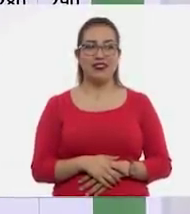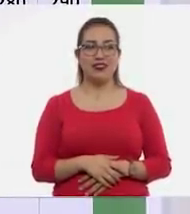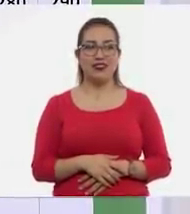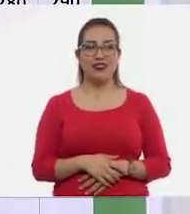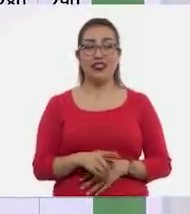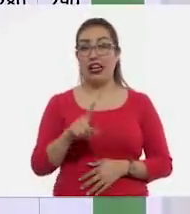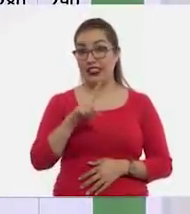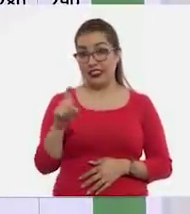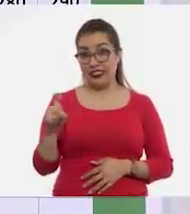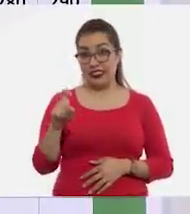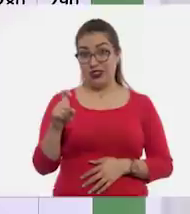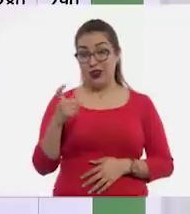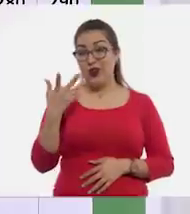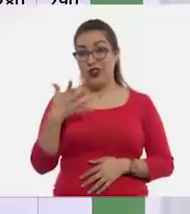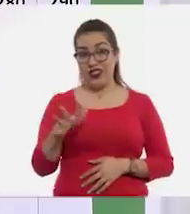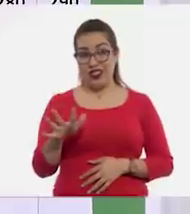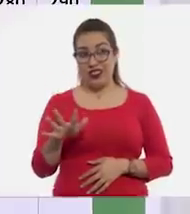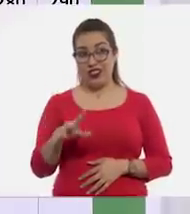110,